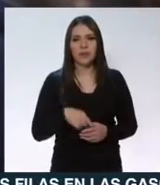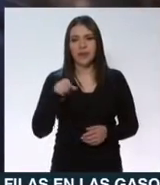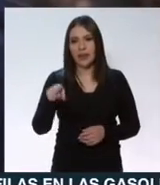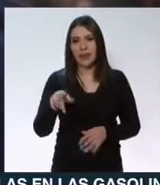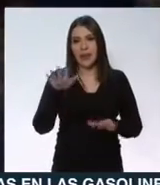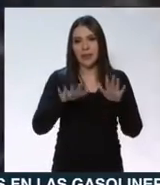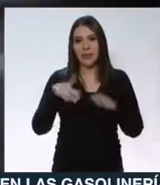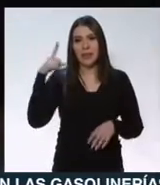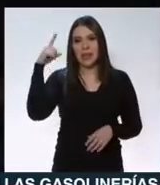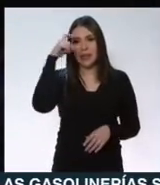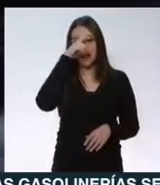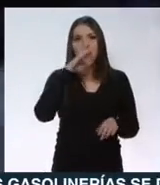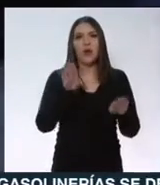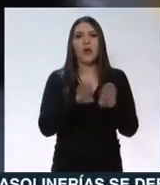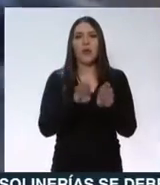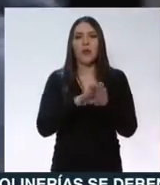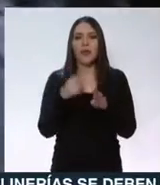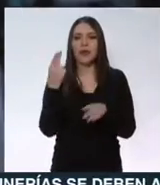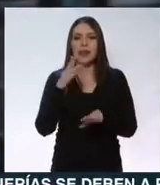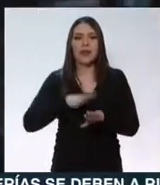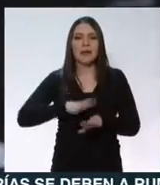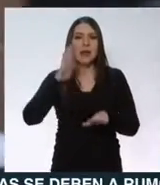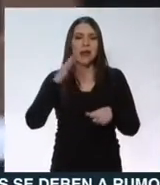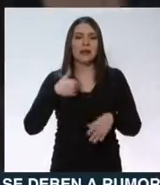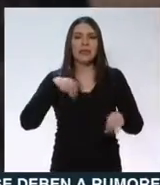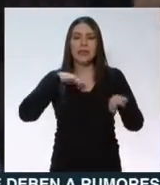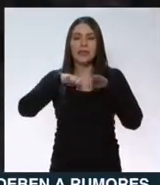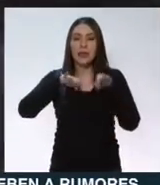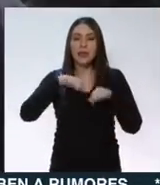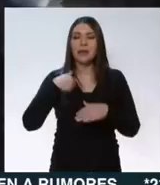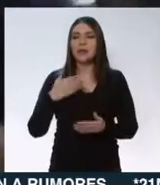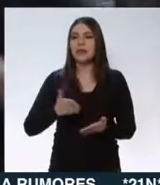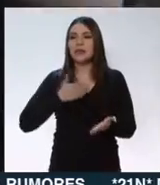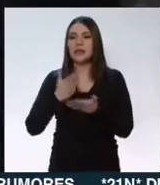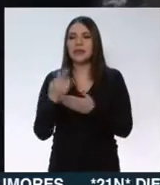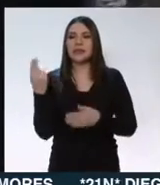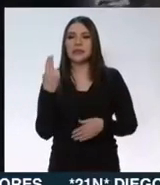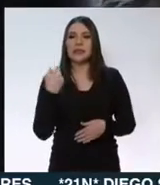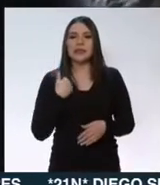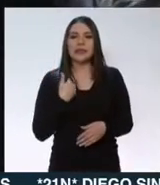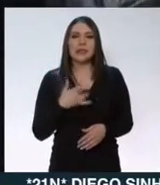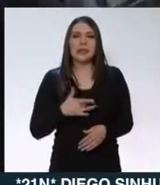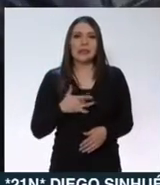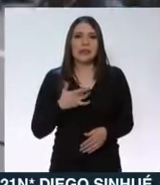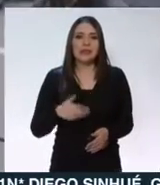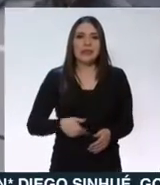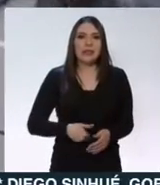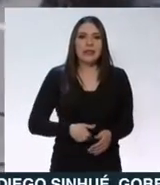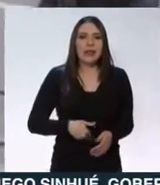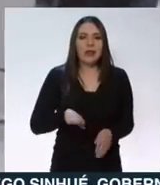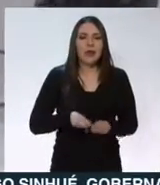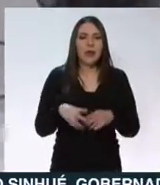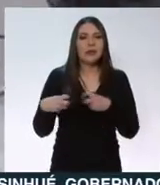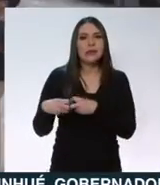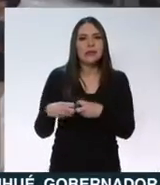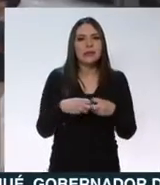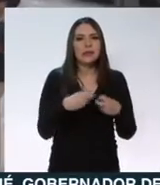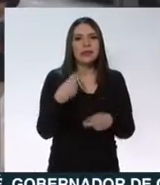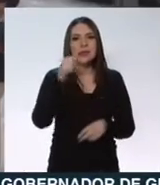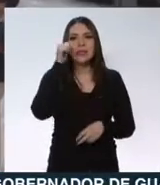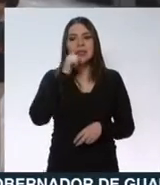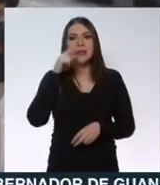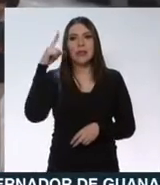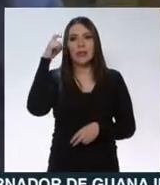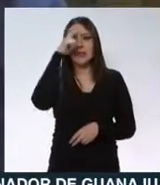tienes que dar lo más de ti. Cada vez que me llamaban sentía como agujero en el estómago, porque sabía que siempre iba a ser un